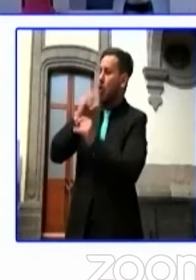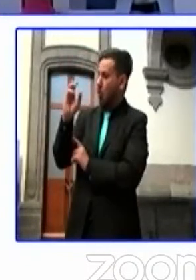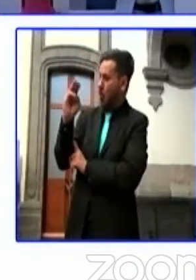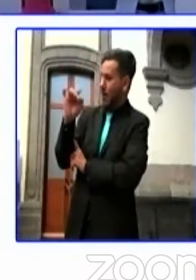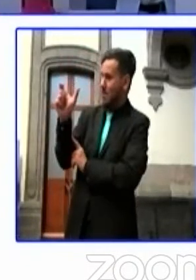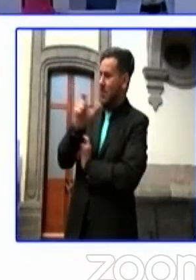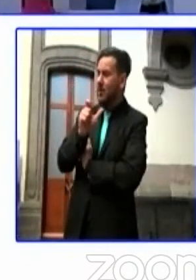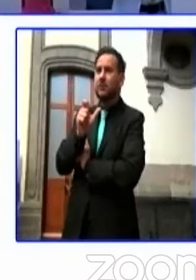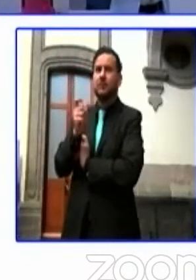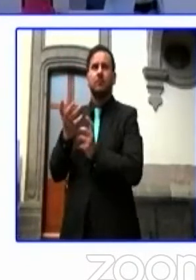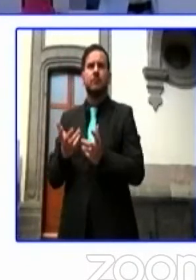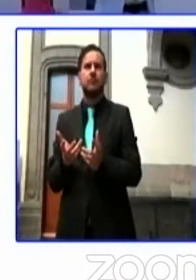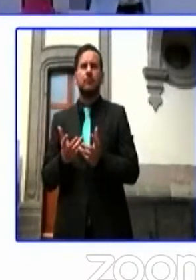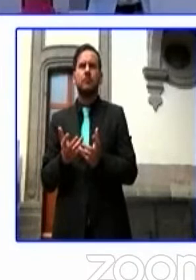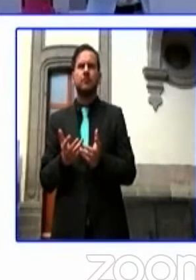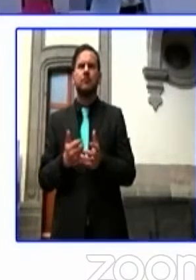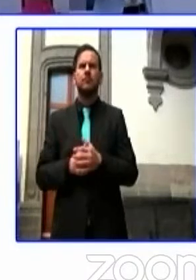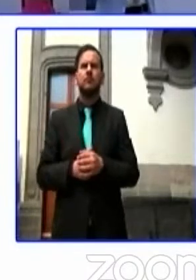esta